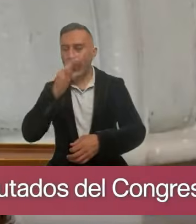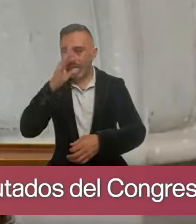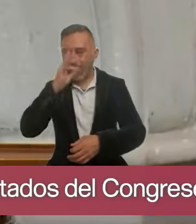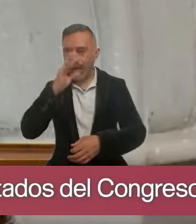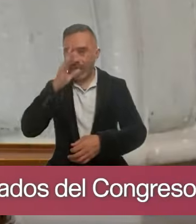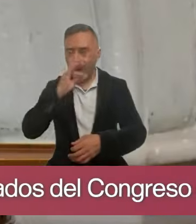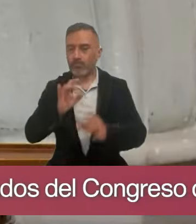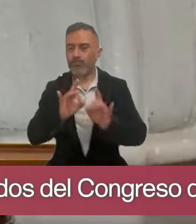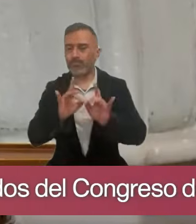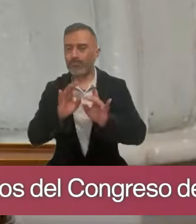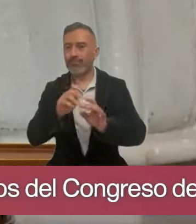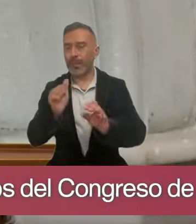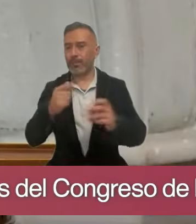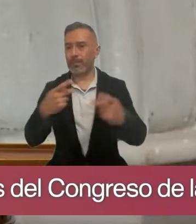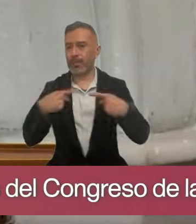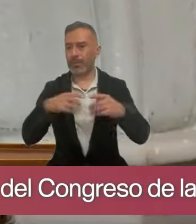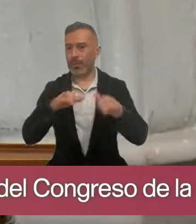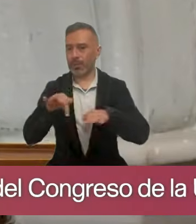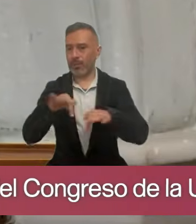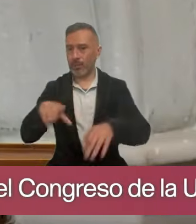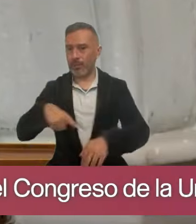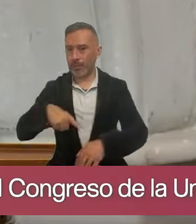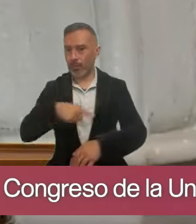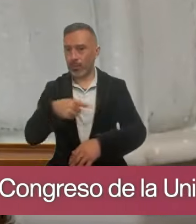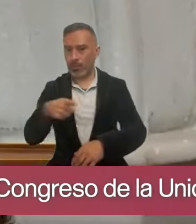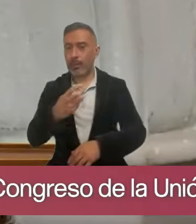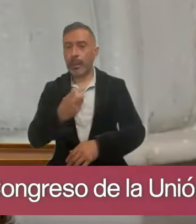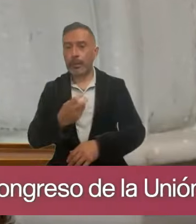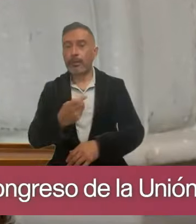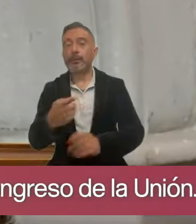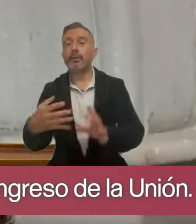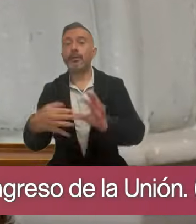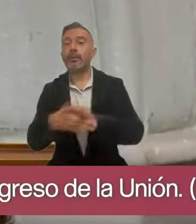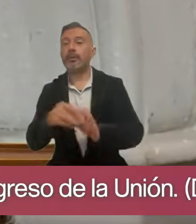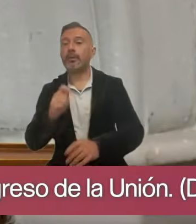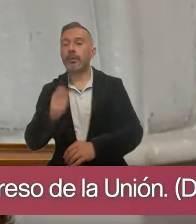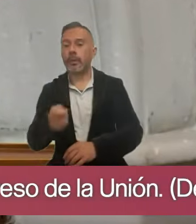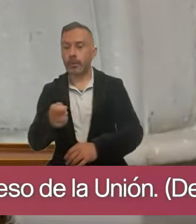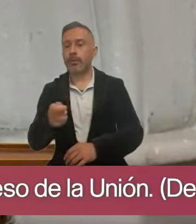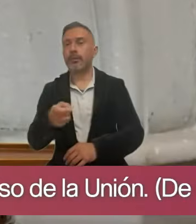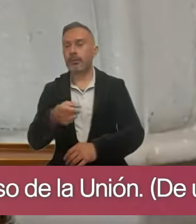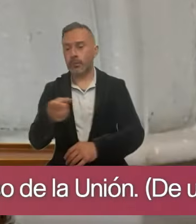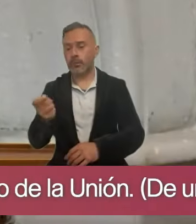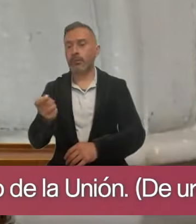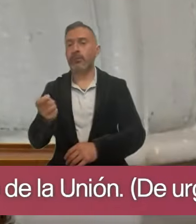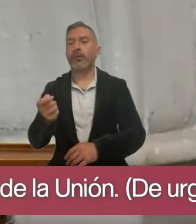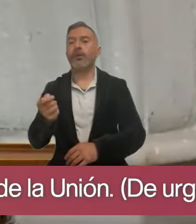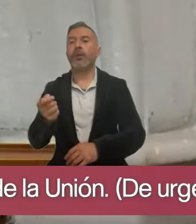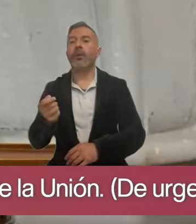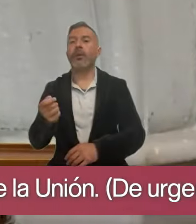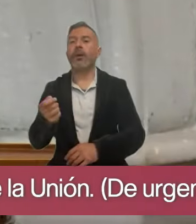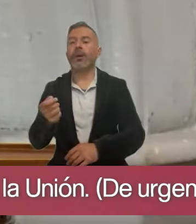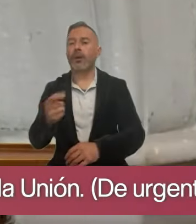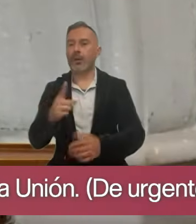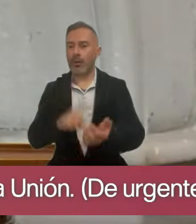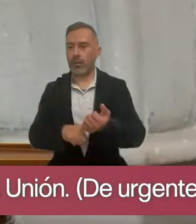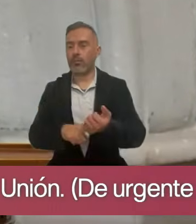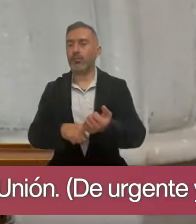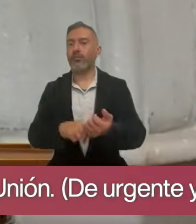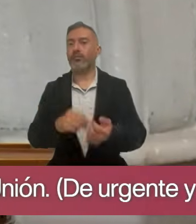las personas servidoras públicas y que redunden en perjuicio de los intereses